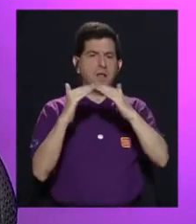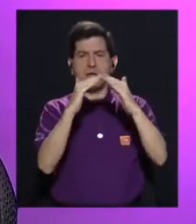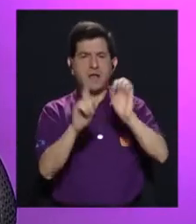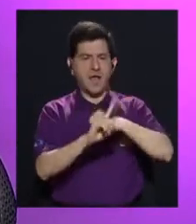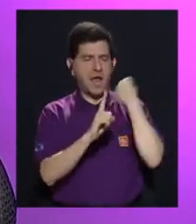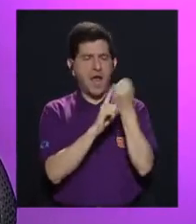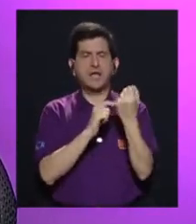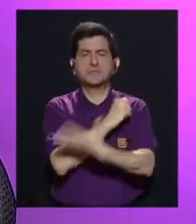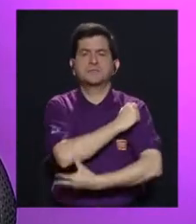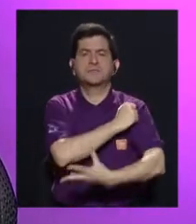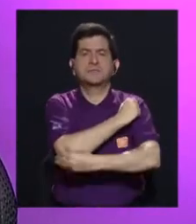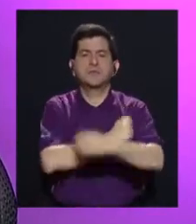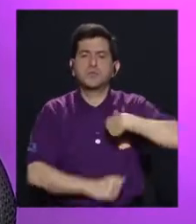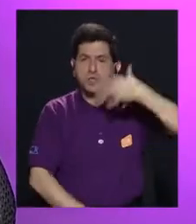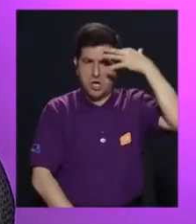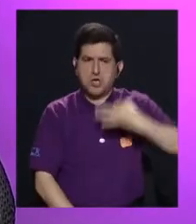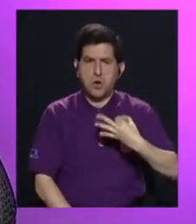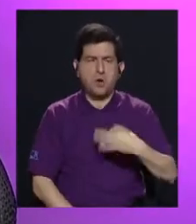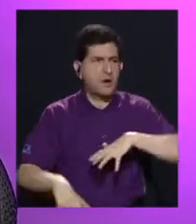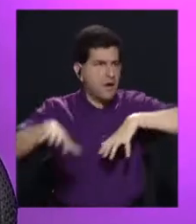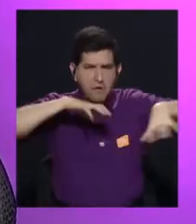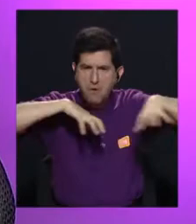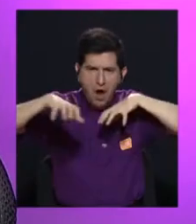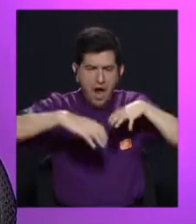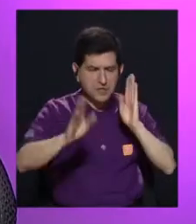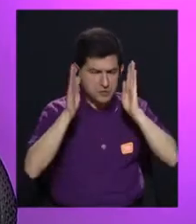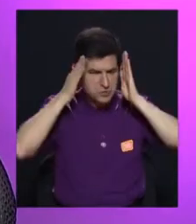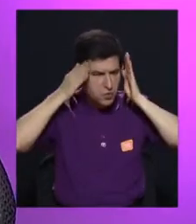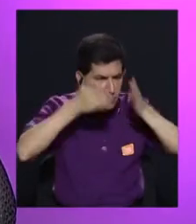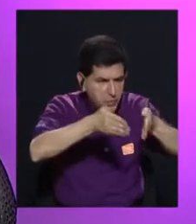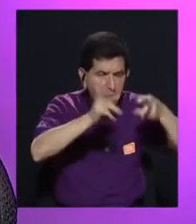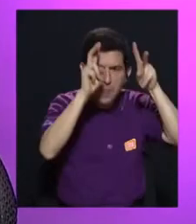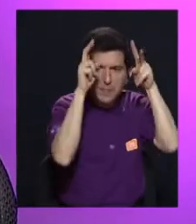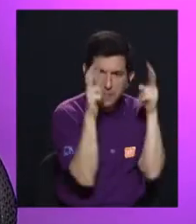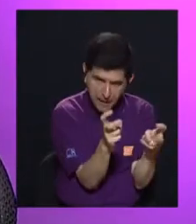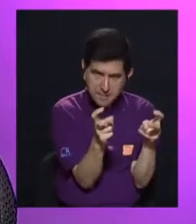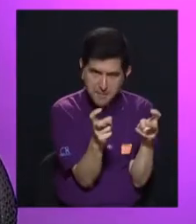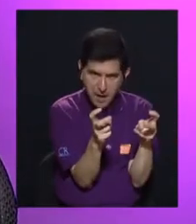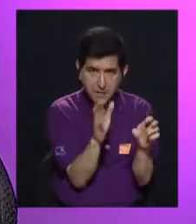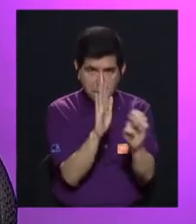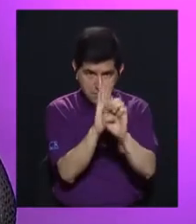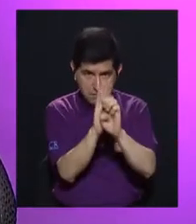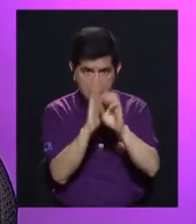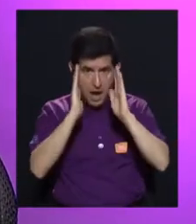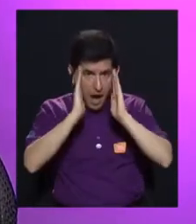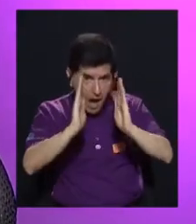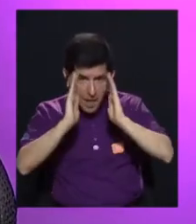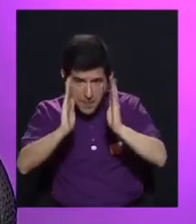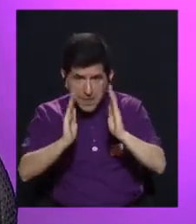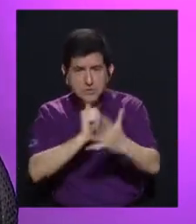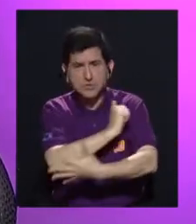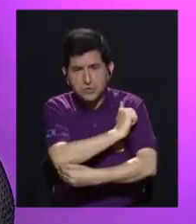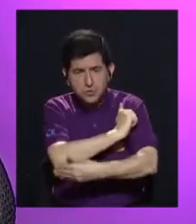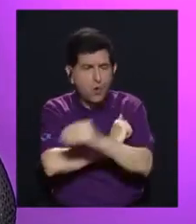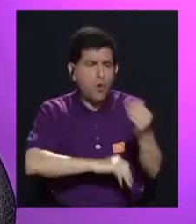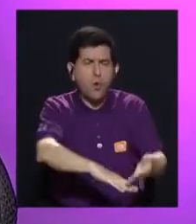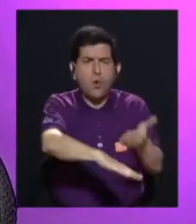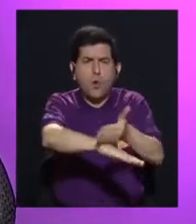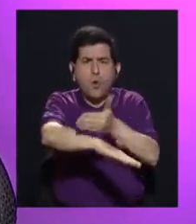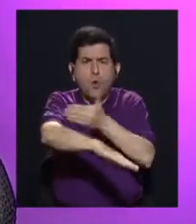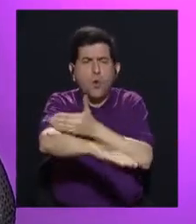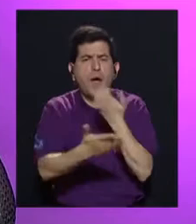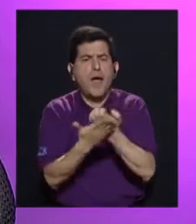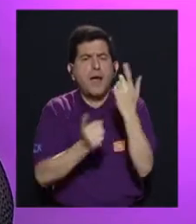de pobreza y esto quiere decir que cualquier acción dirigida al tema este digamos de atención de la pobreza o de crecimiento